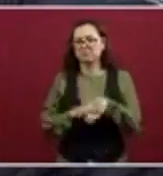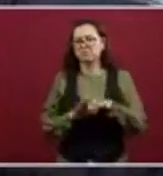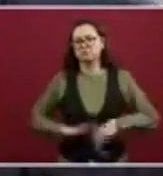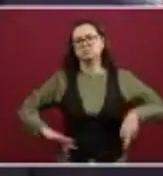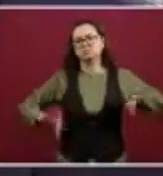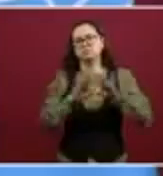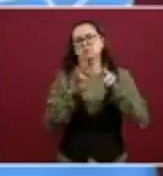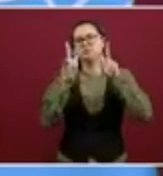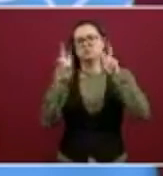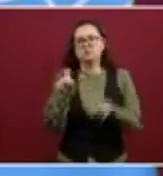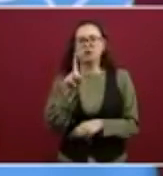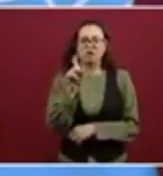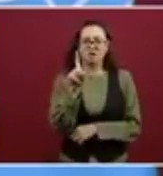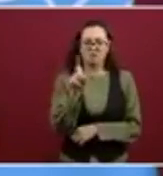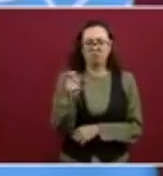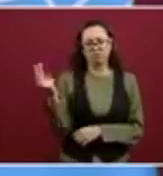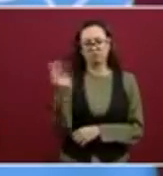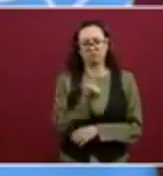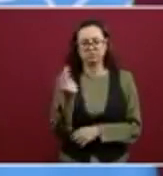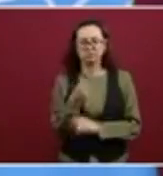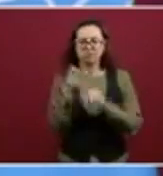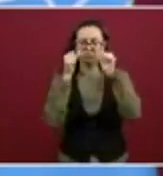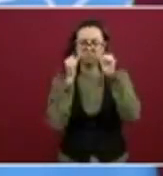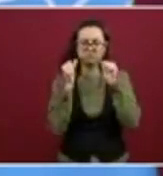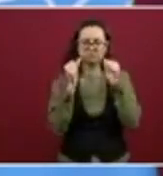pues lo tenemos que ver